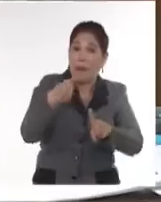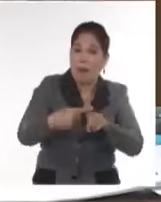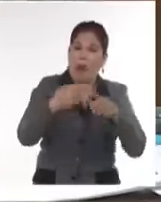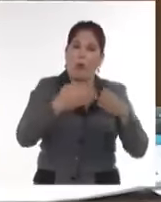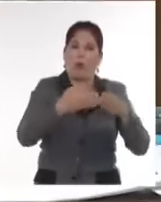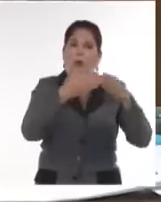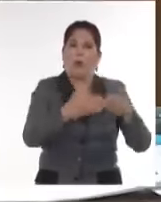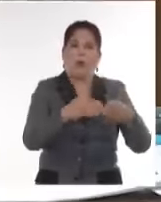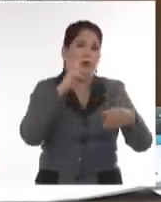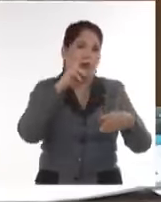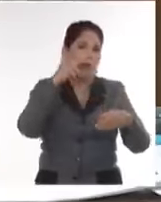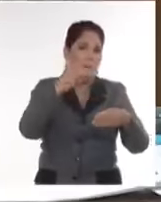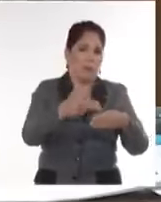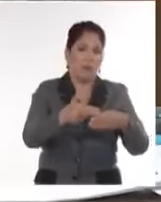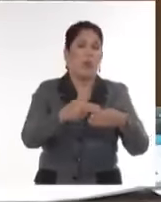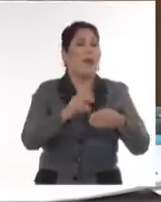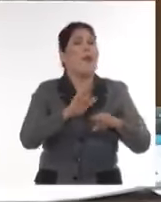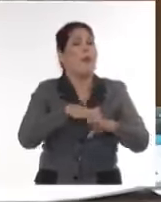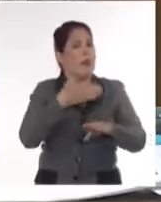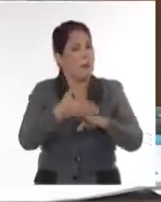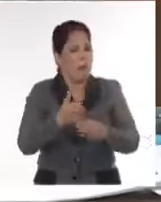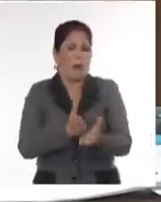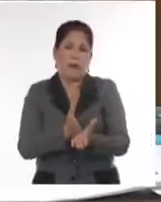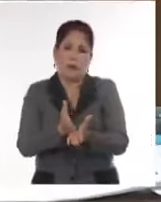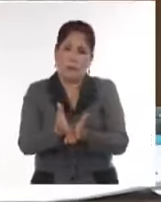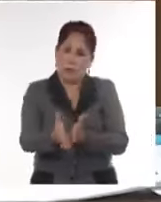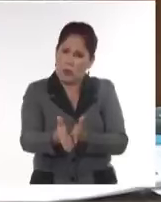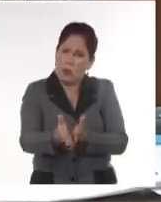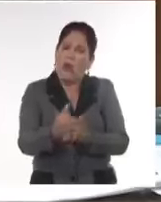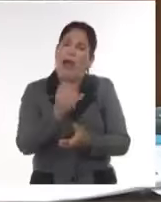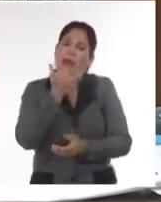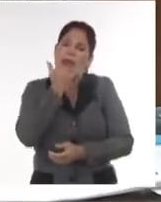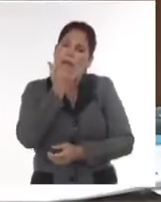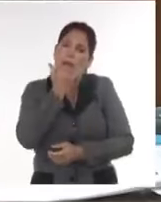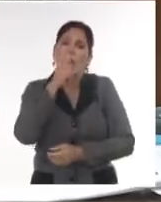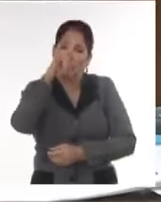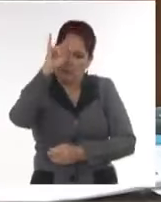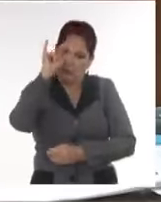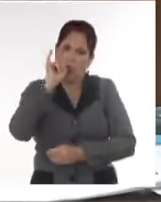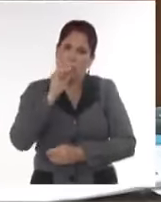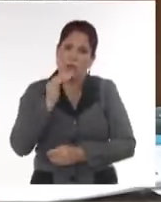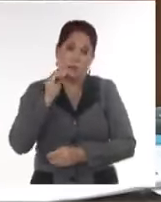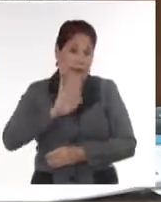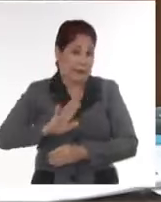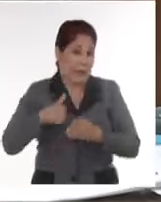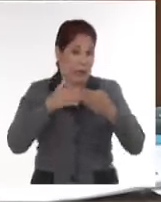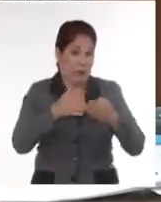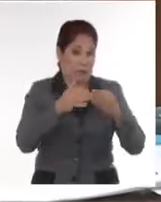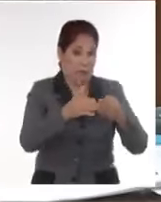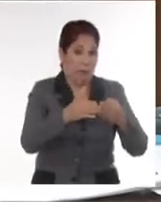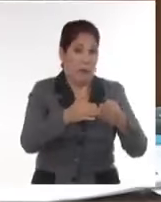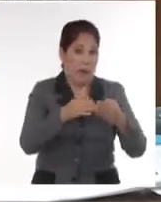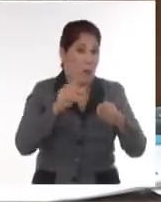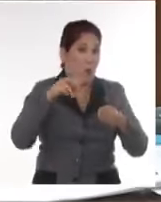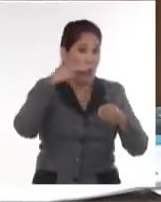Después, las situaciones van a seguir tensas. No vamos a decir que ya de aquí para adelante